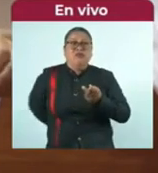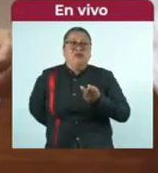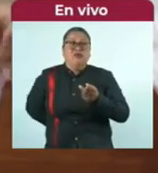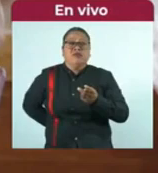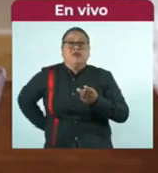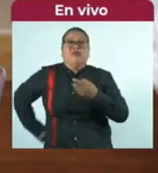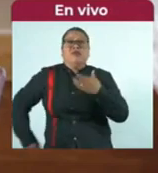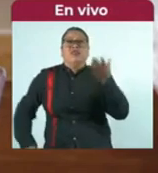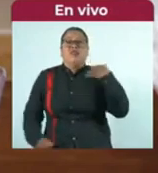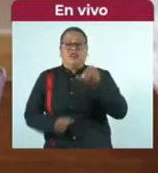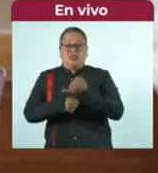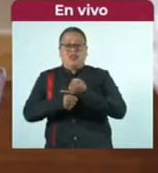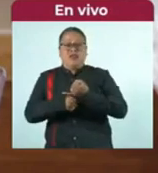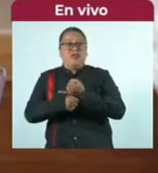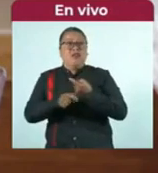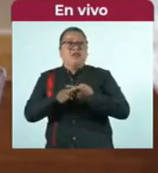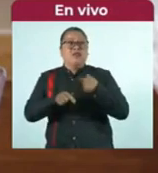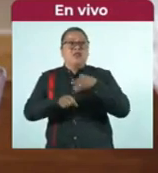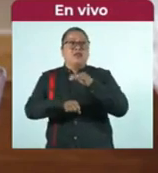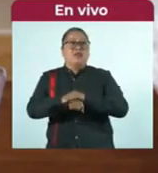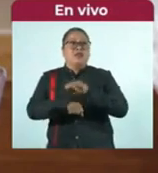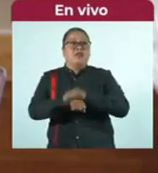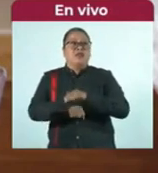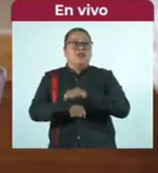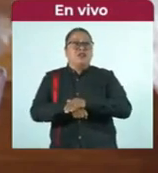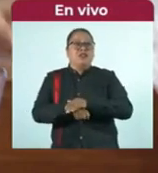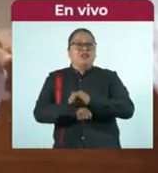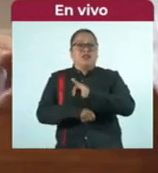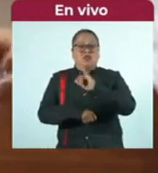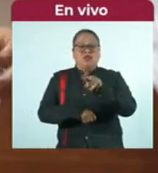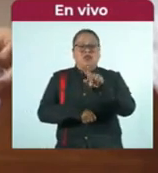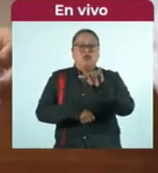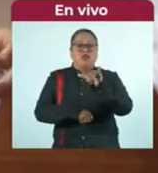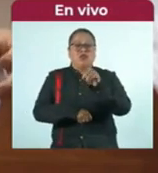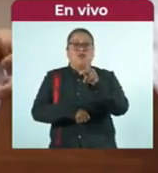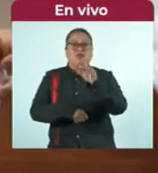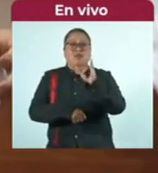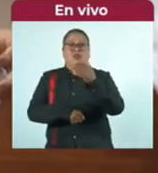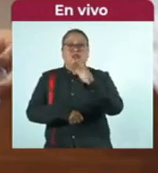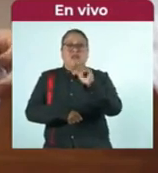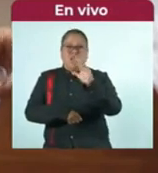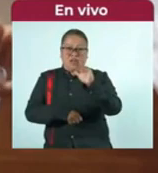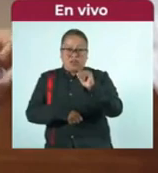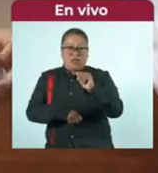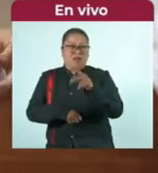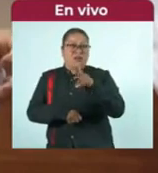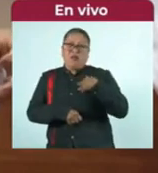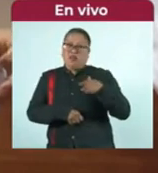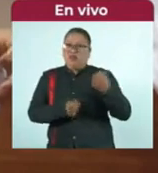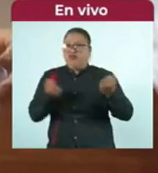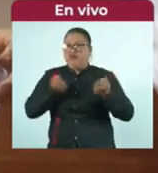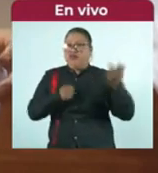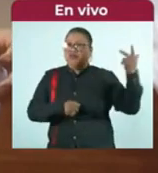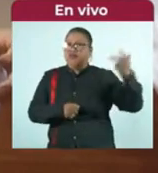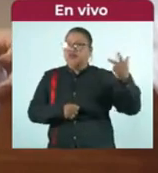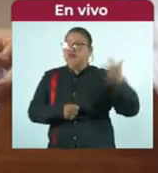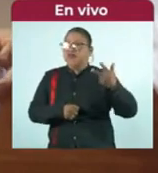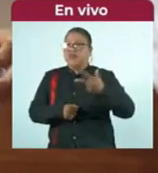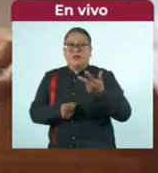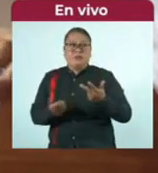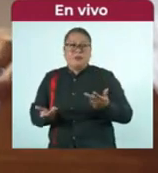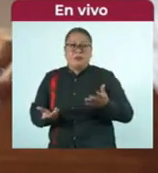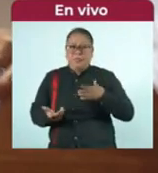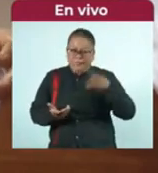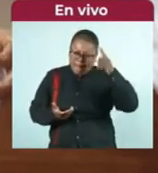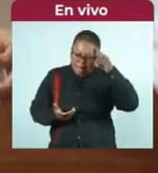el informe de mi amigo Julio Menchaca, pero me regresé en carretera y me da tiempo